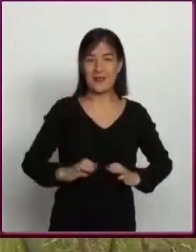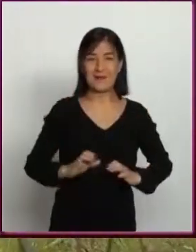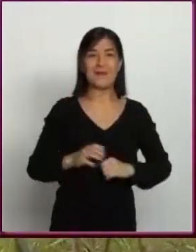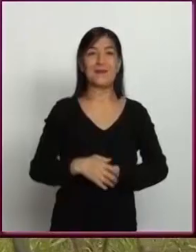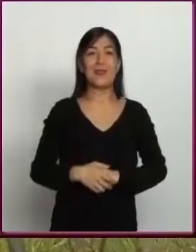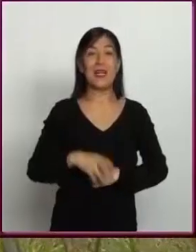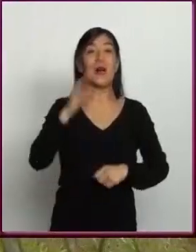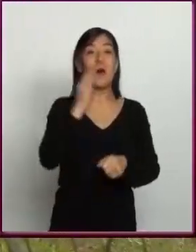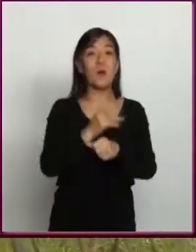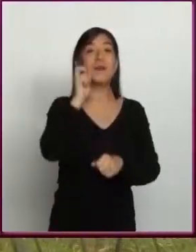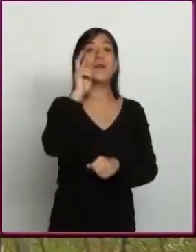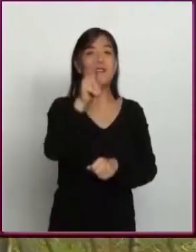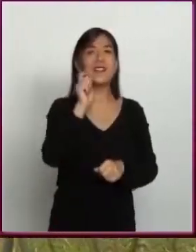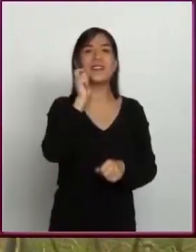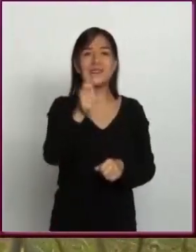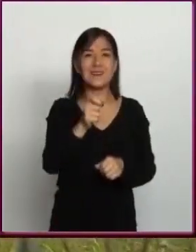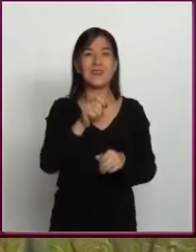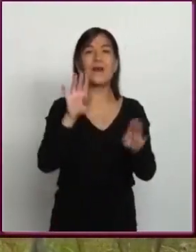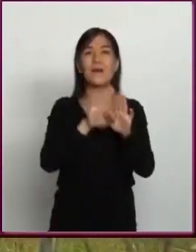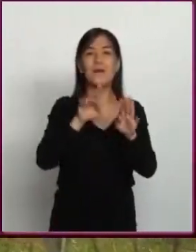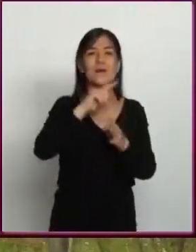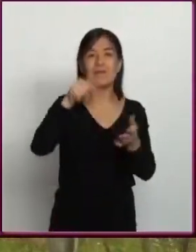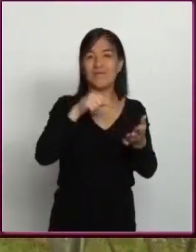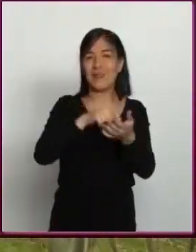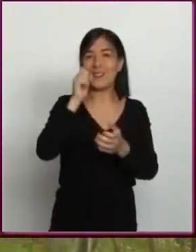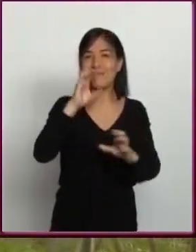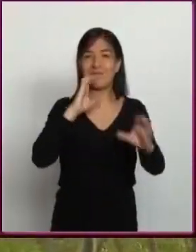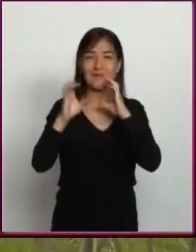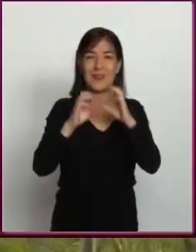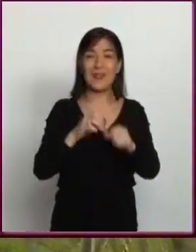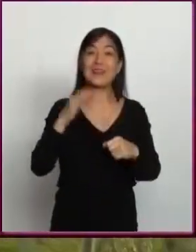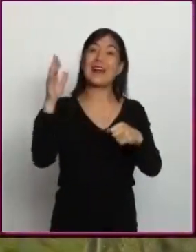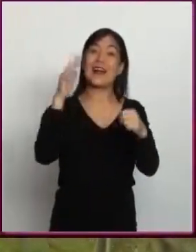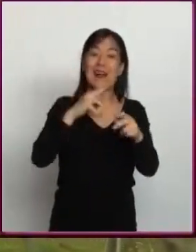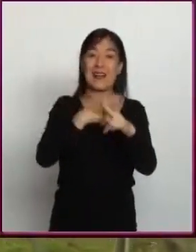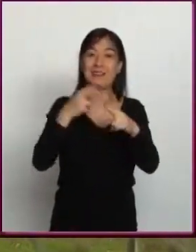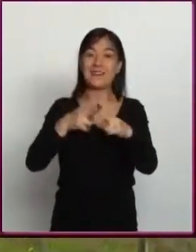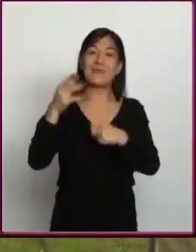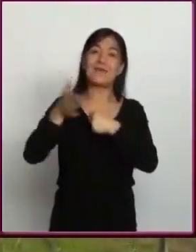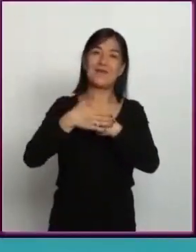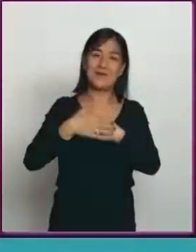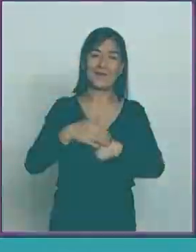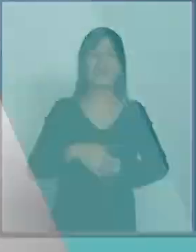Y enseguida, un tema fascinante del área de comunicación. Hasta la próxima.